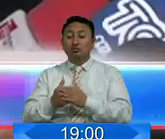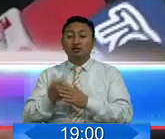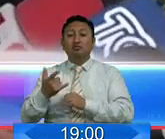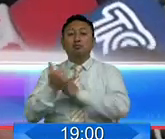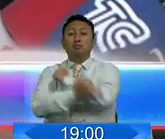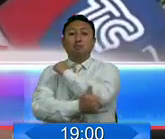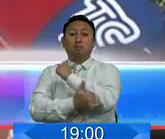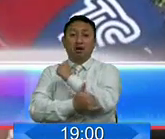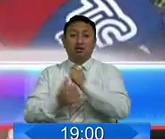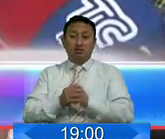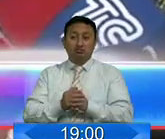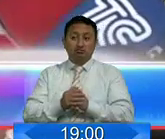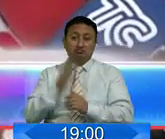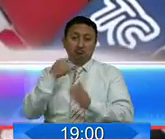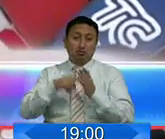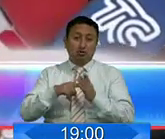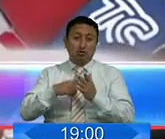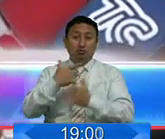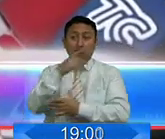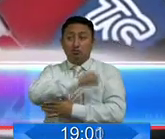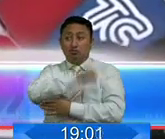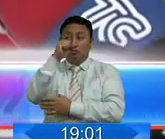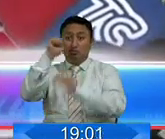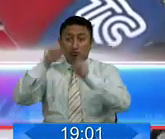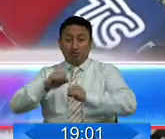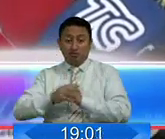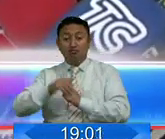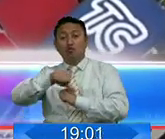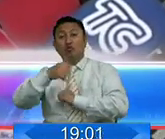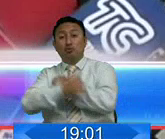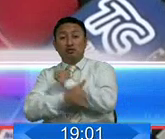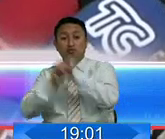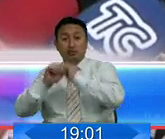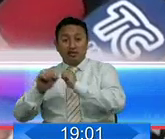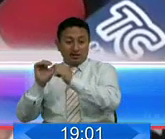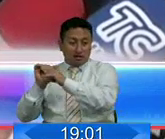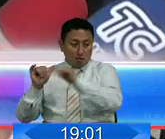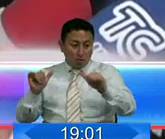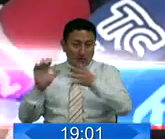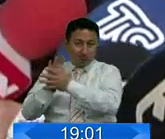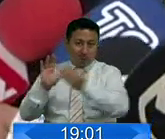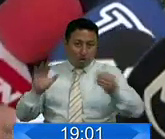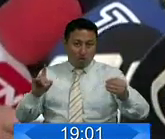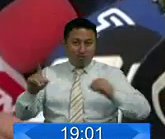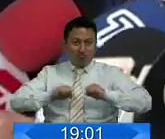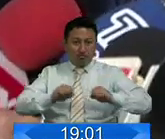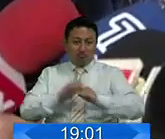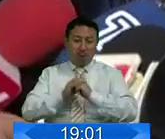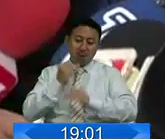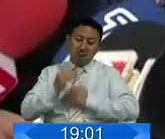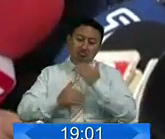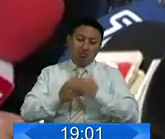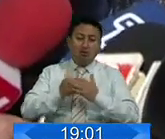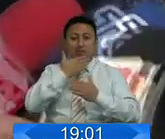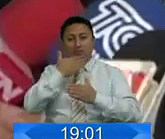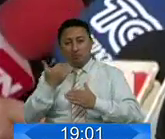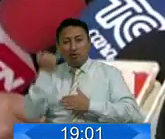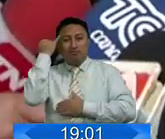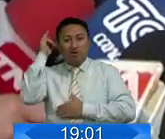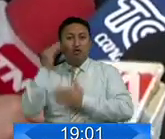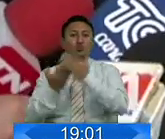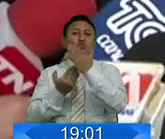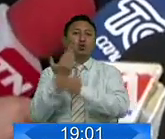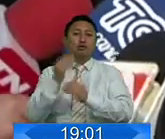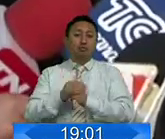tenido, digamos, éxito, para que los países a su vez puedan hacer procesos de mejora, innovaciones. En el